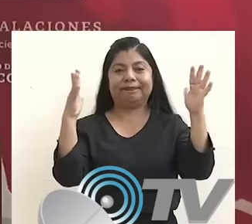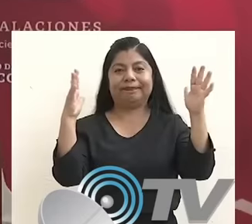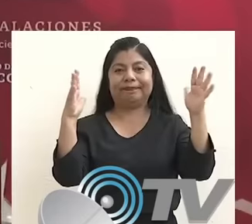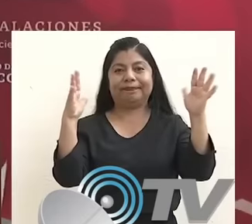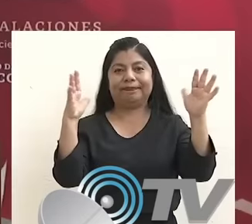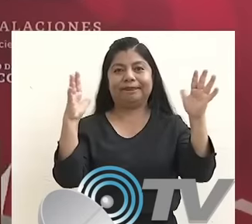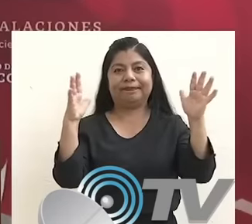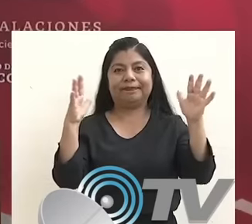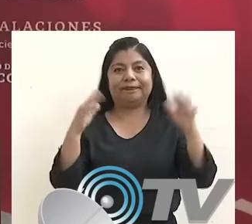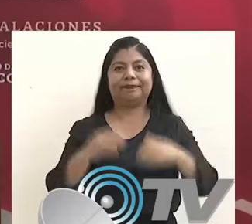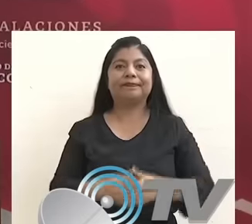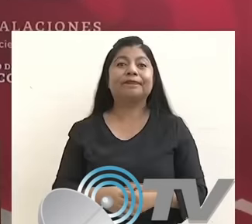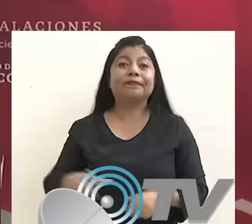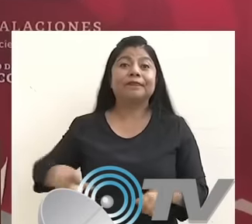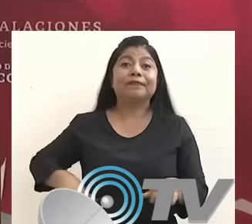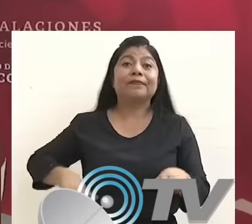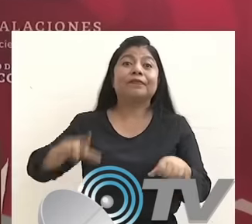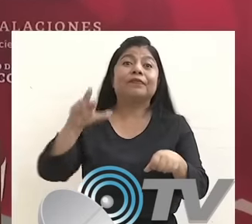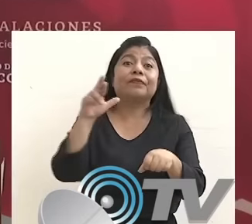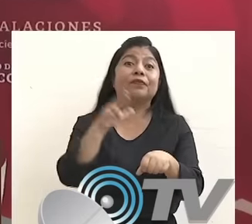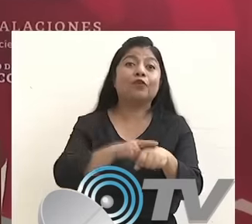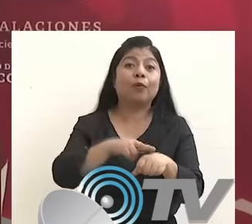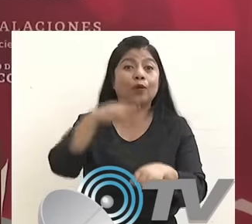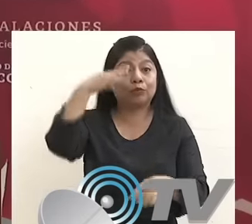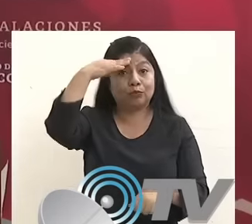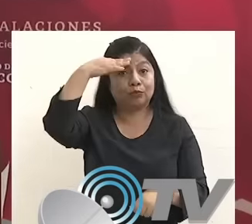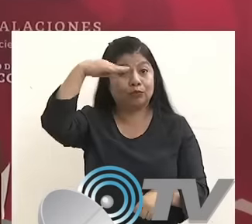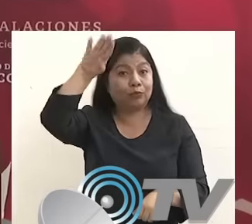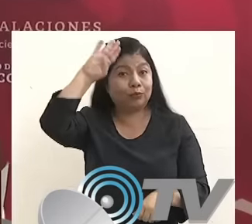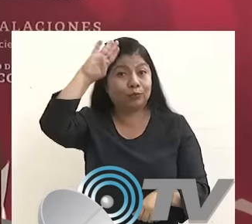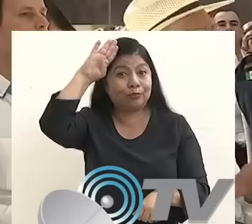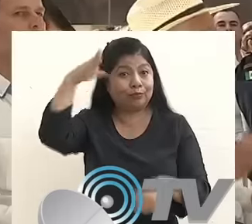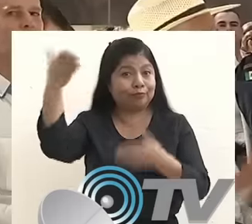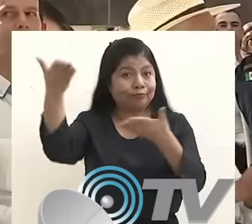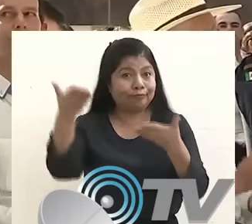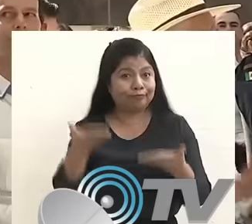Cuba, Estados Unidos, Portugal y Francia.